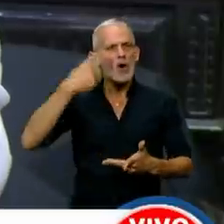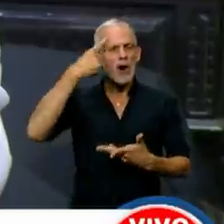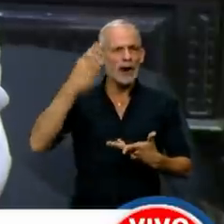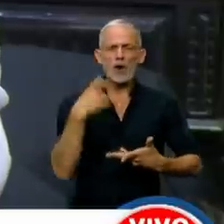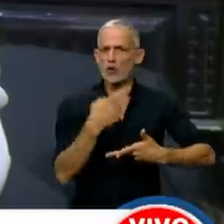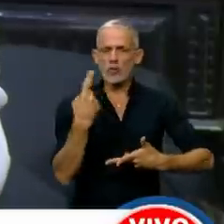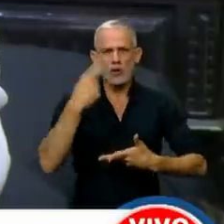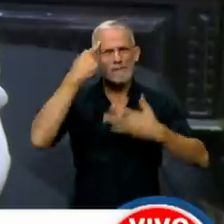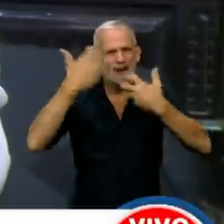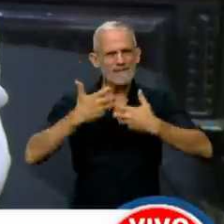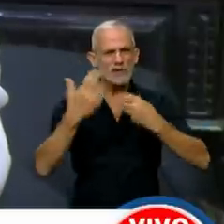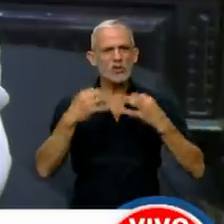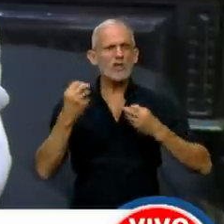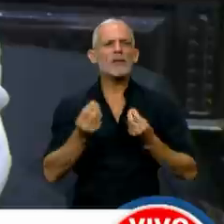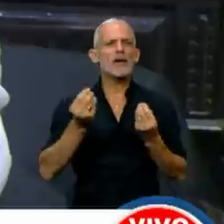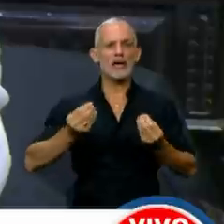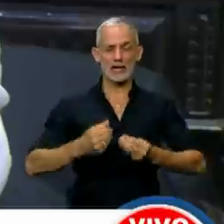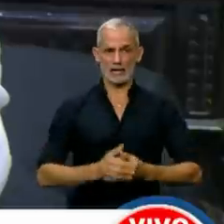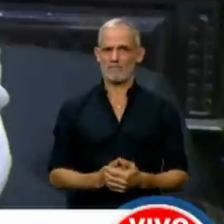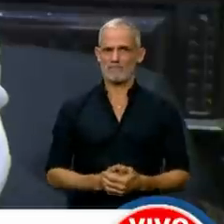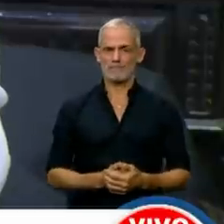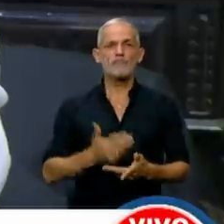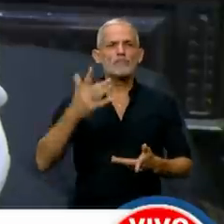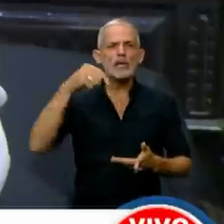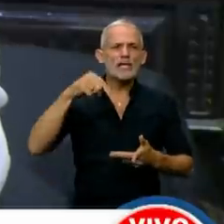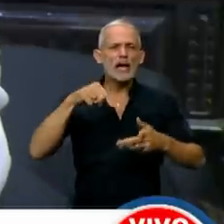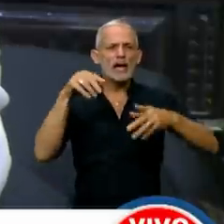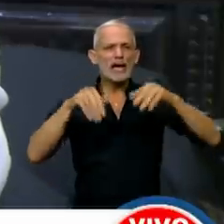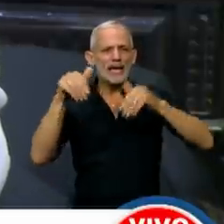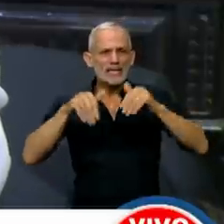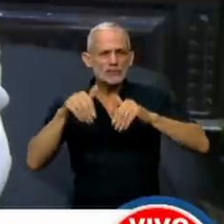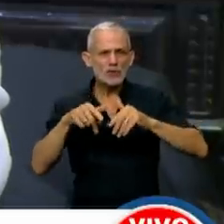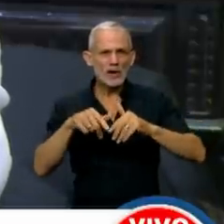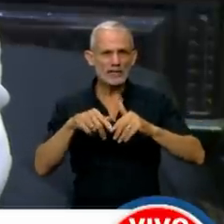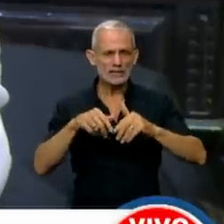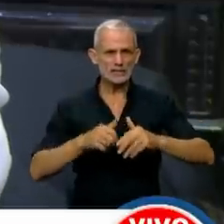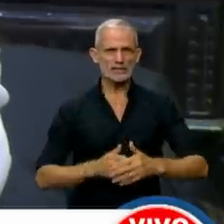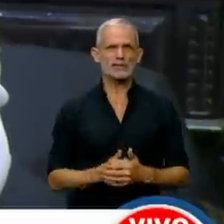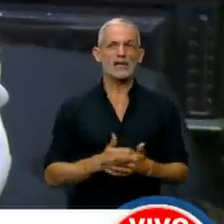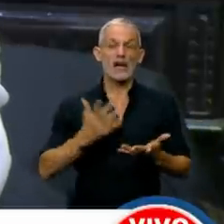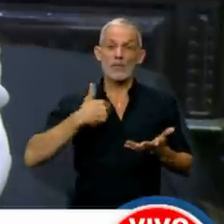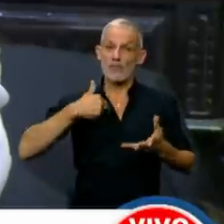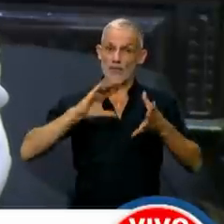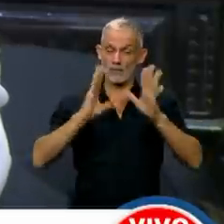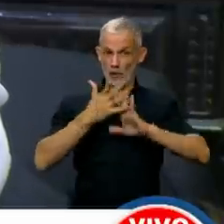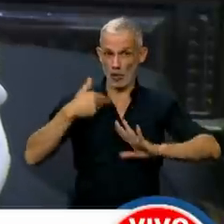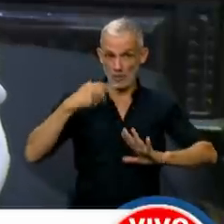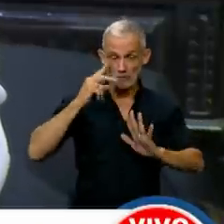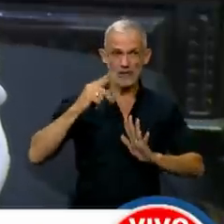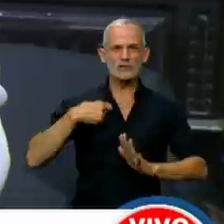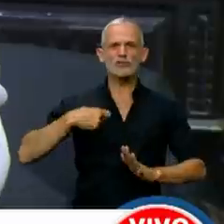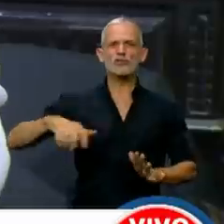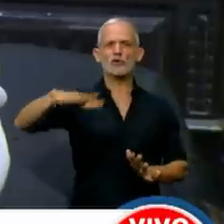tenemos que reflexionar es qué en estas elecciones a mi manera de ver la sociedad